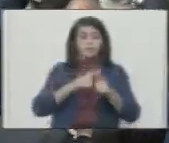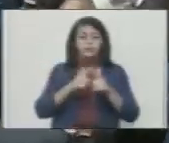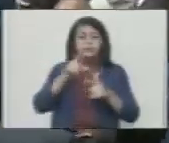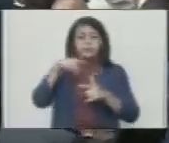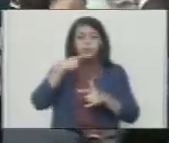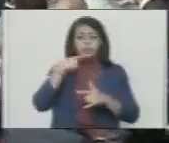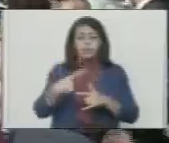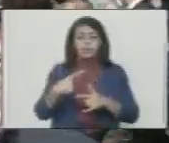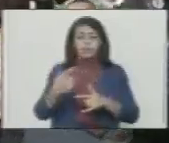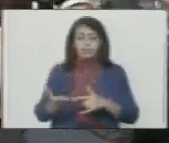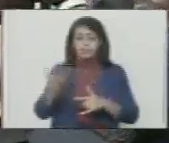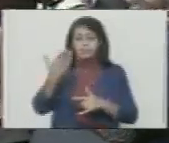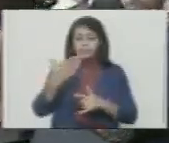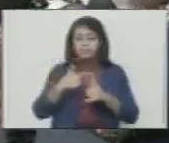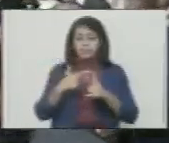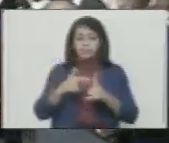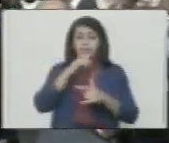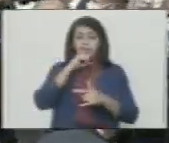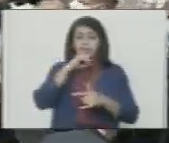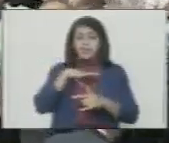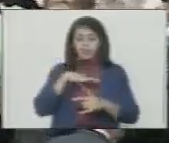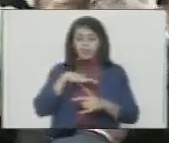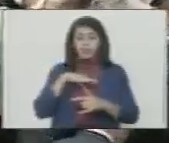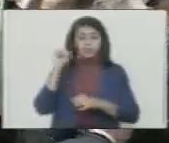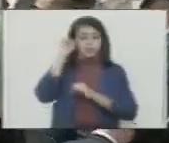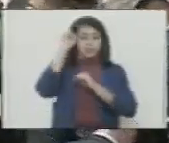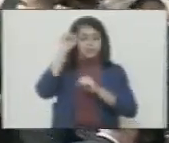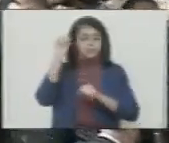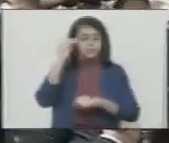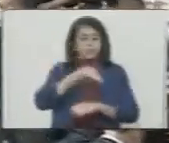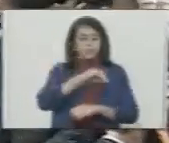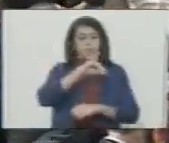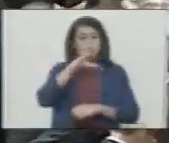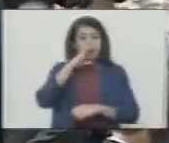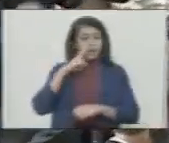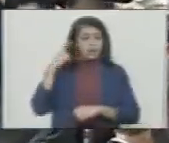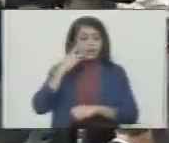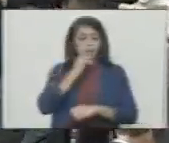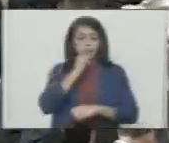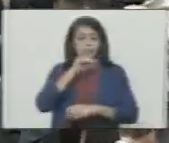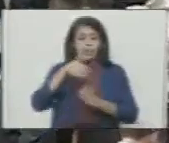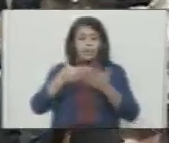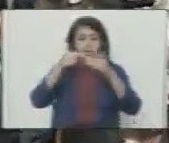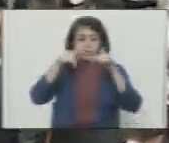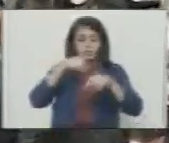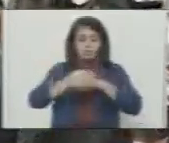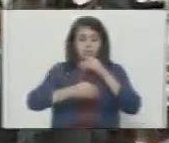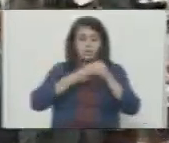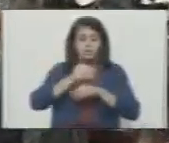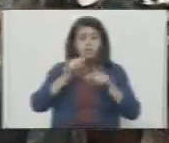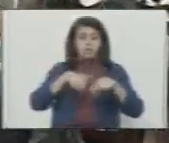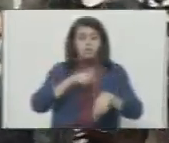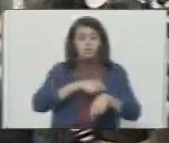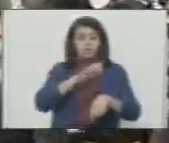venezolana. Asimismo, se resaltaba esa lucha histórica, heroica, además de José Félix Rivas. Esta es la información que hasta el momento